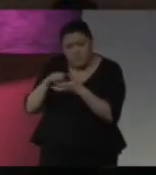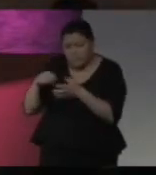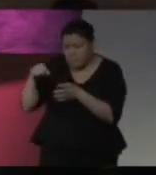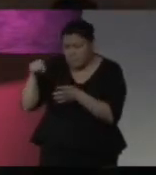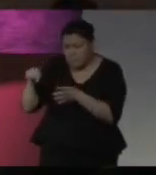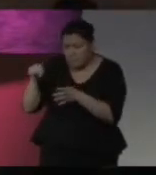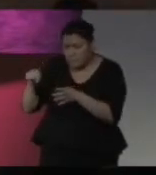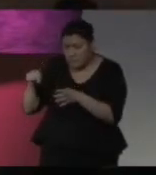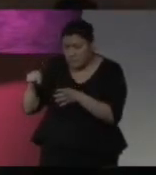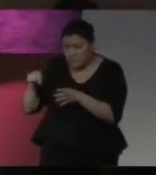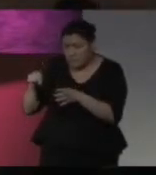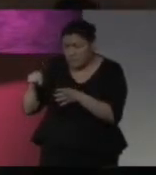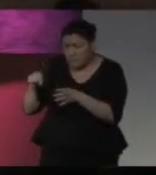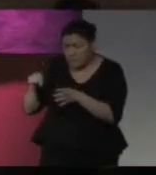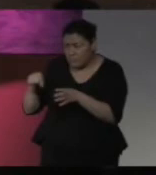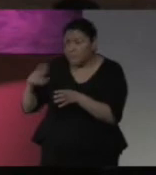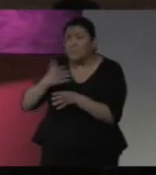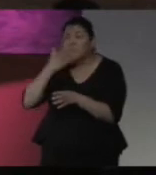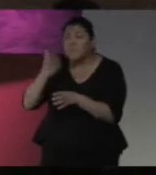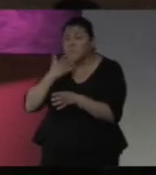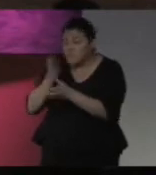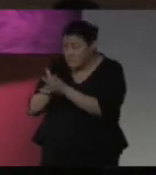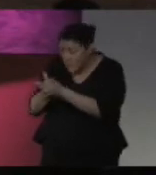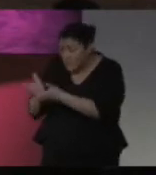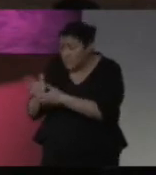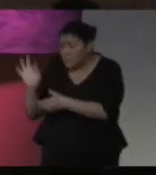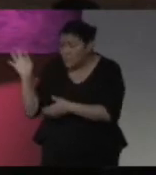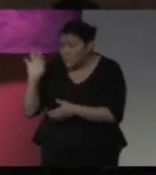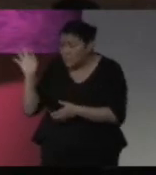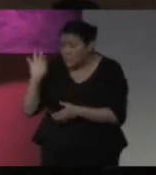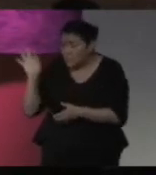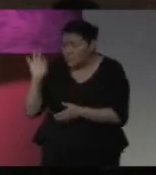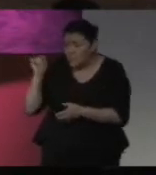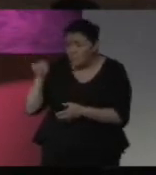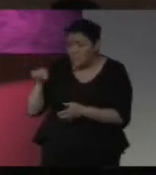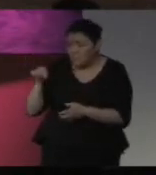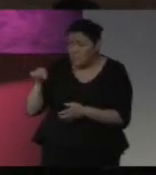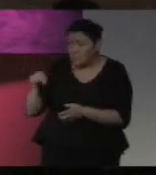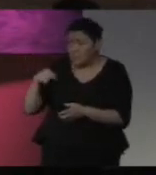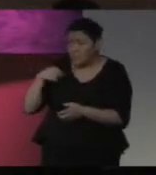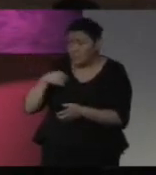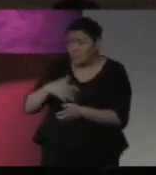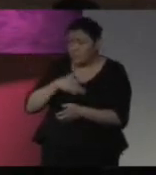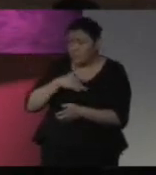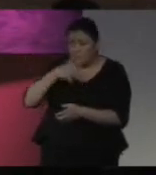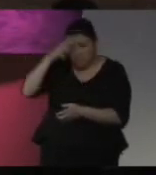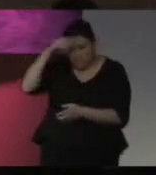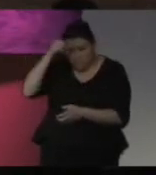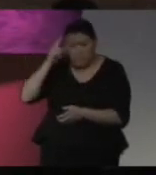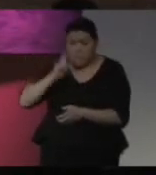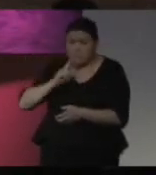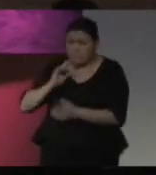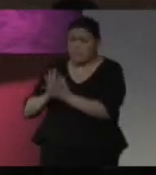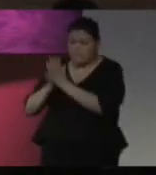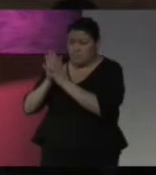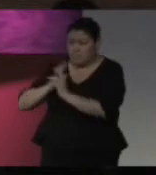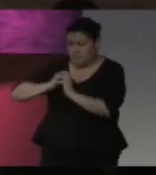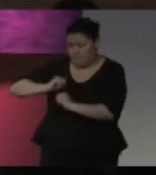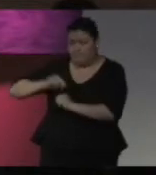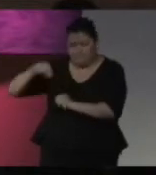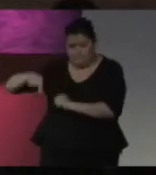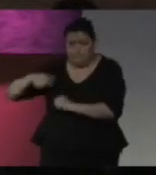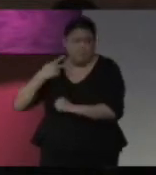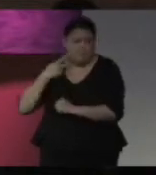mismas costumbres. Bueno, yo estoy de acuerdo en que la mujer participe y la mujer participe en la